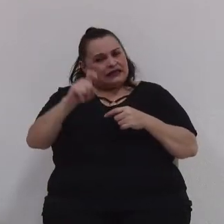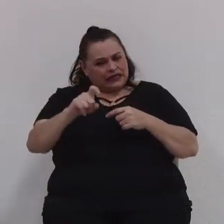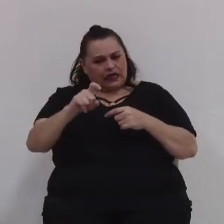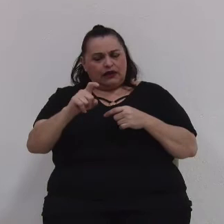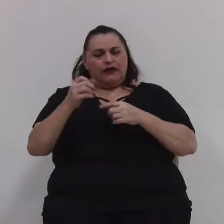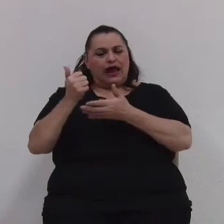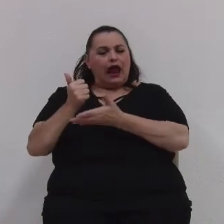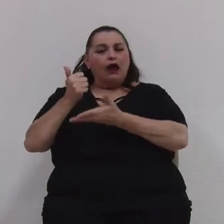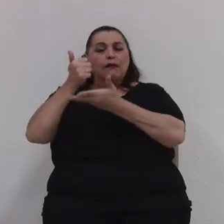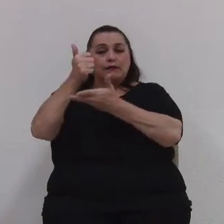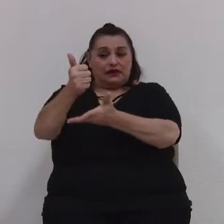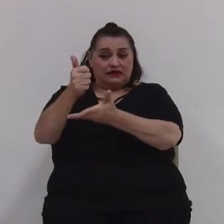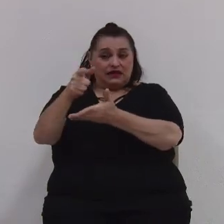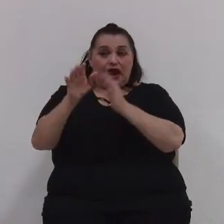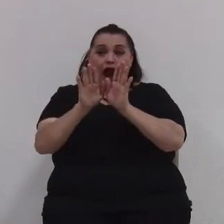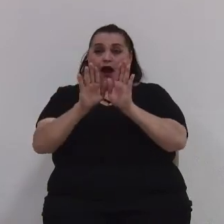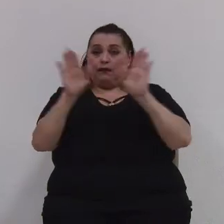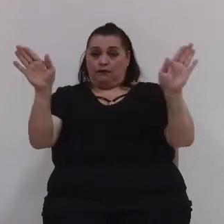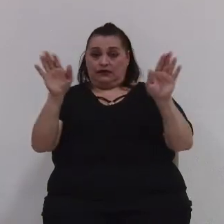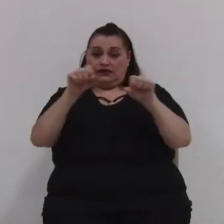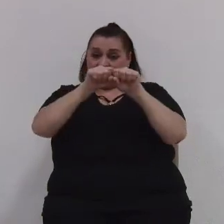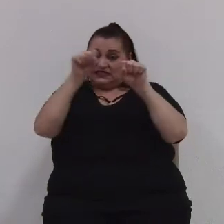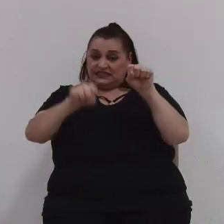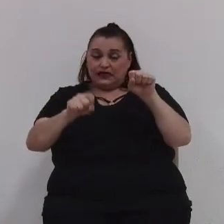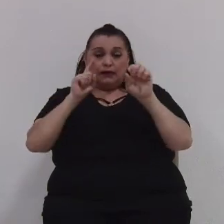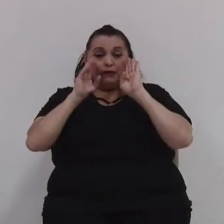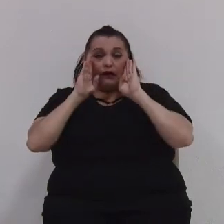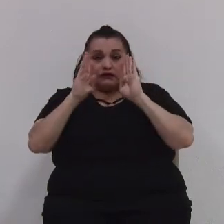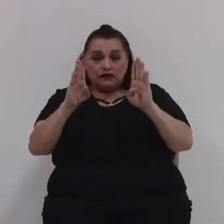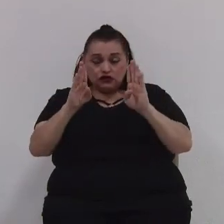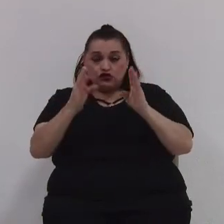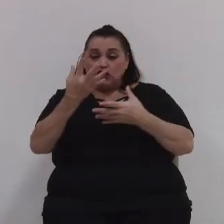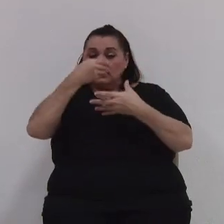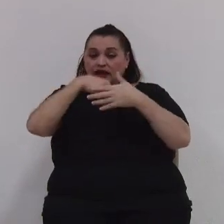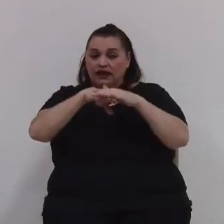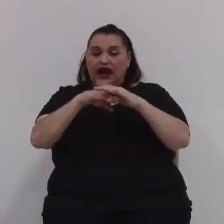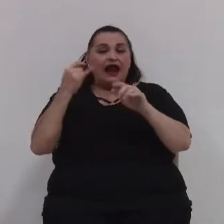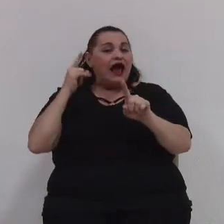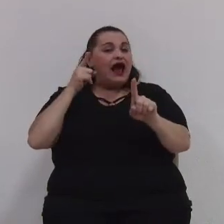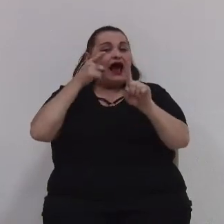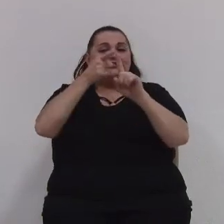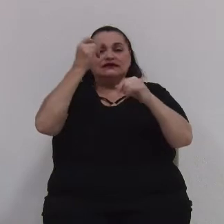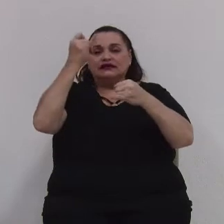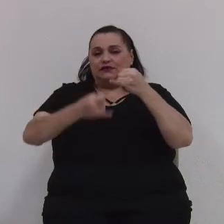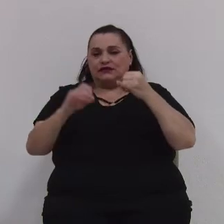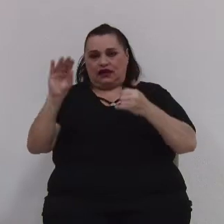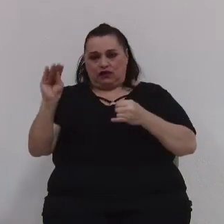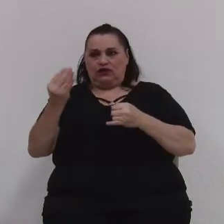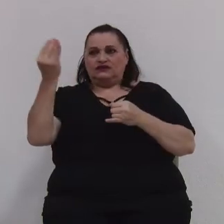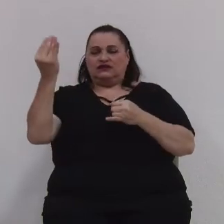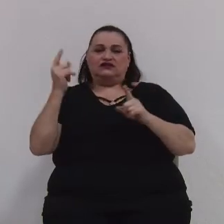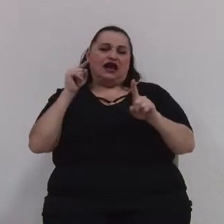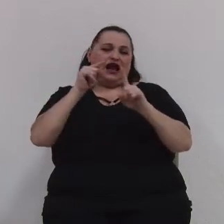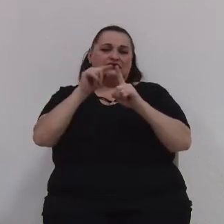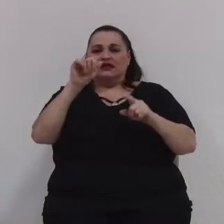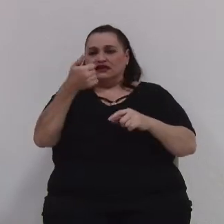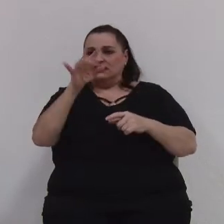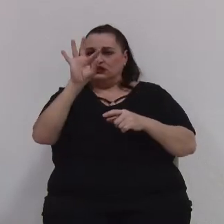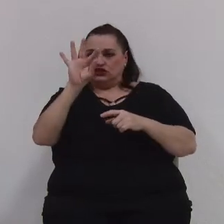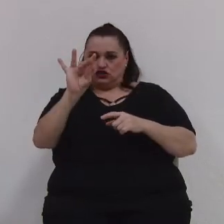en ampliar ese sistema de atención integral hasta que termina la adolescencia, por lo menos hasta los 18